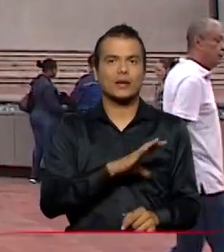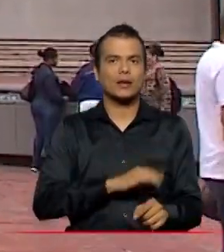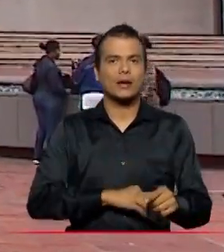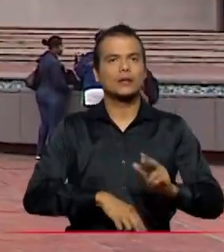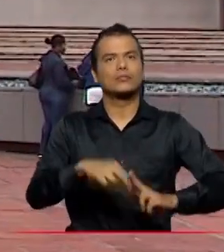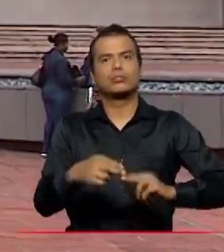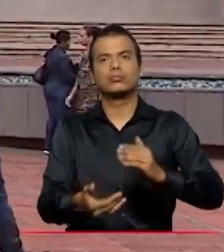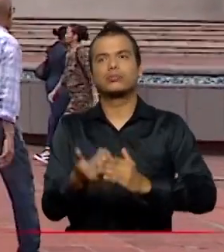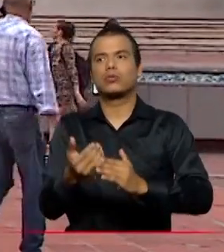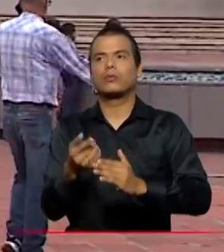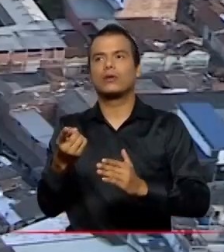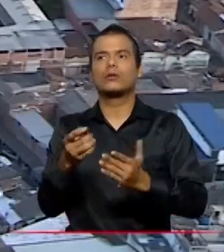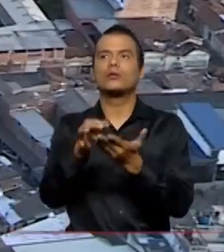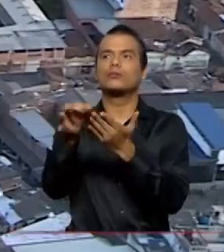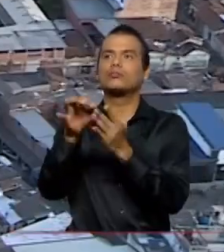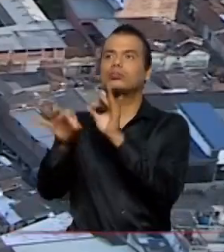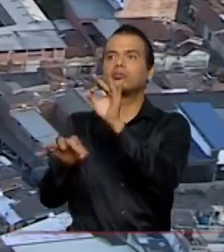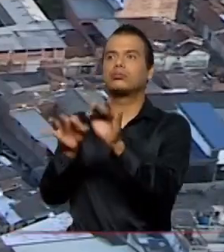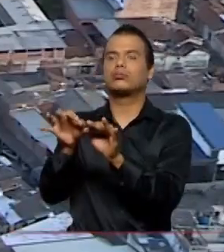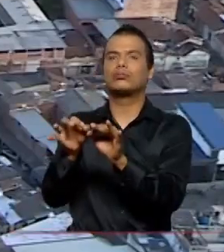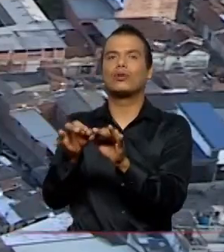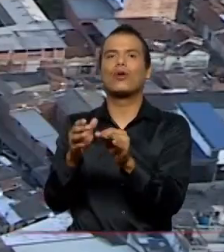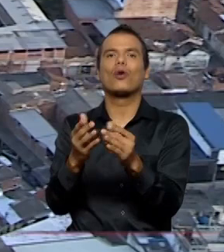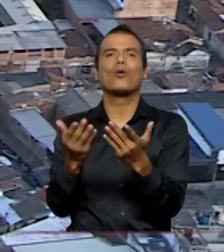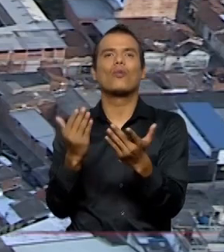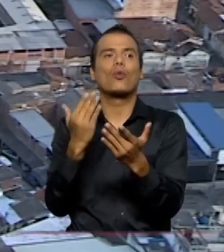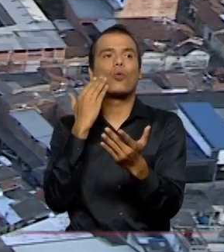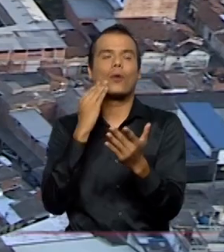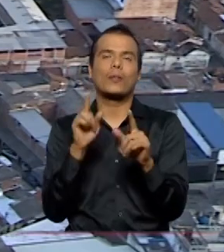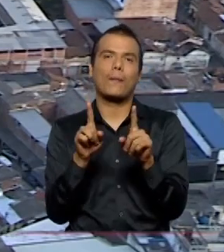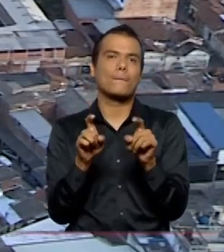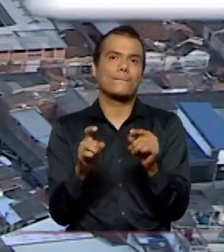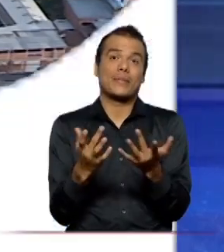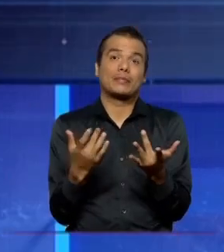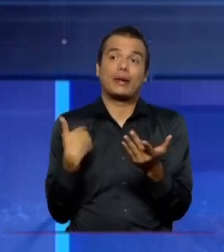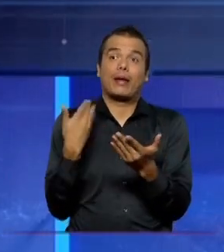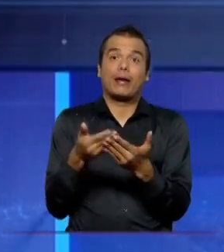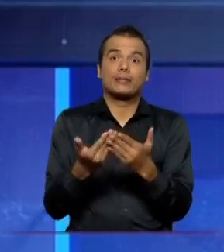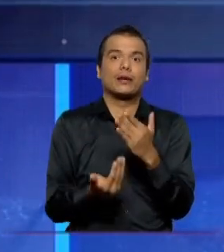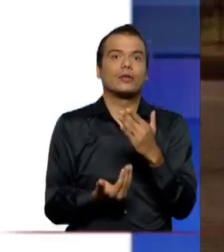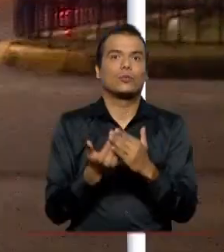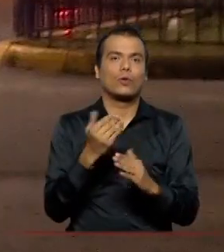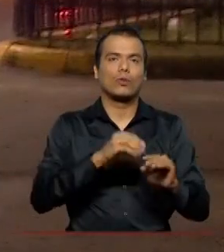protección de la zona rural de aquí a que se apruebe un nuevo POT.